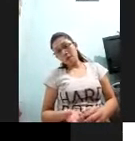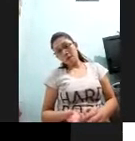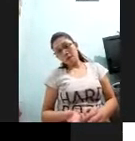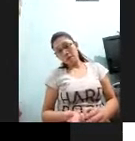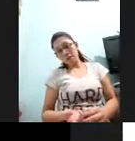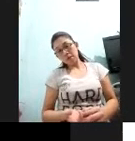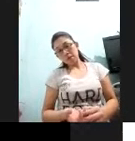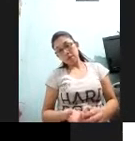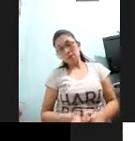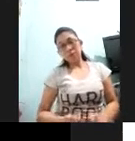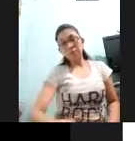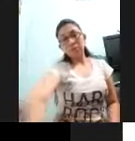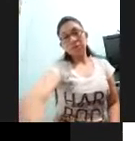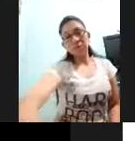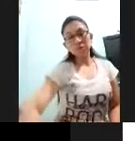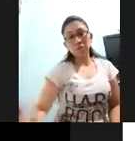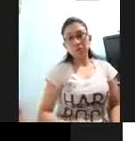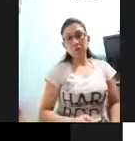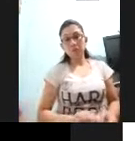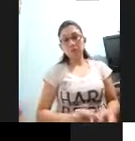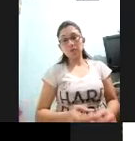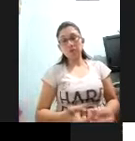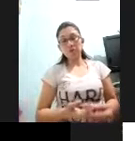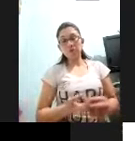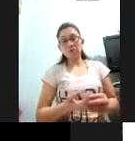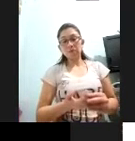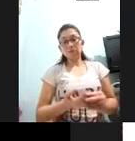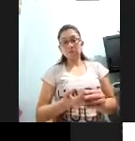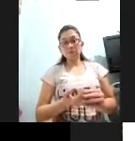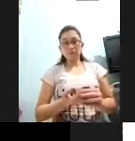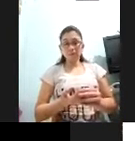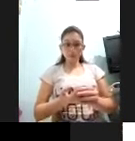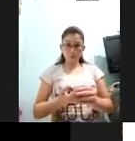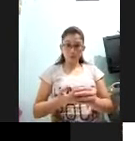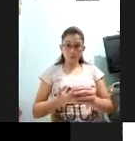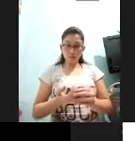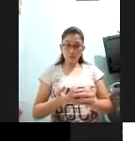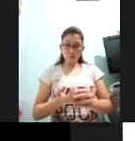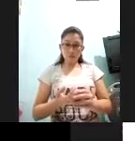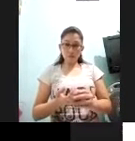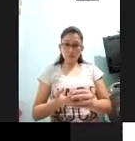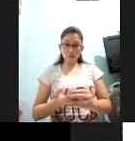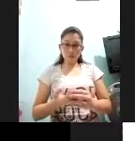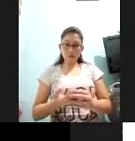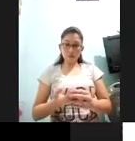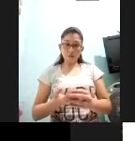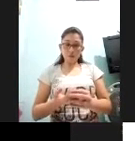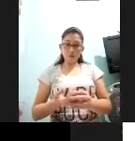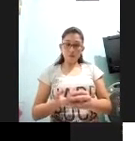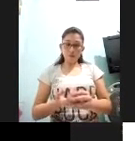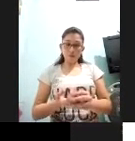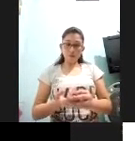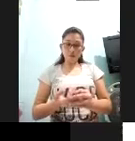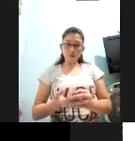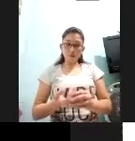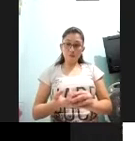así, ¿verdad? El puntito así, I. Esa es la I. Cuando llegue a esa A, usted haga como que está